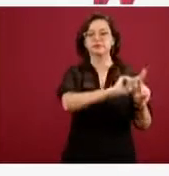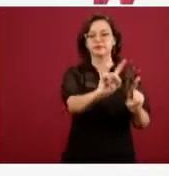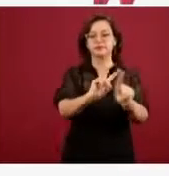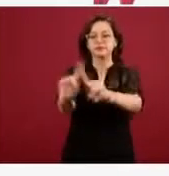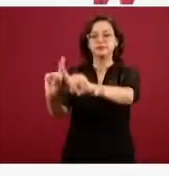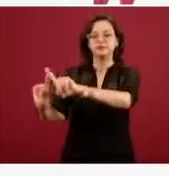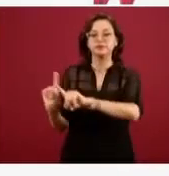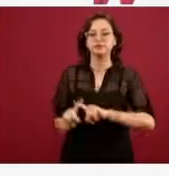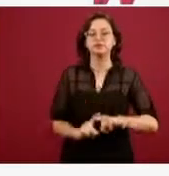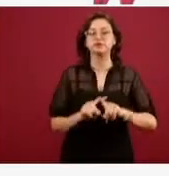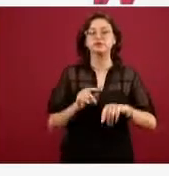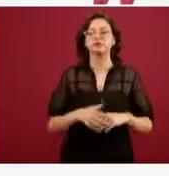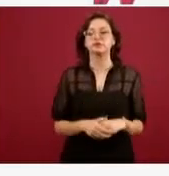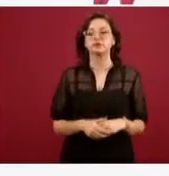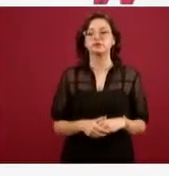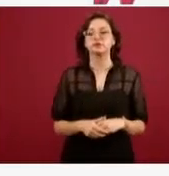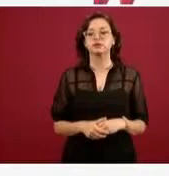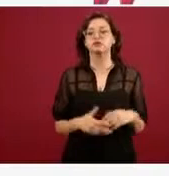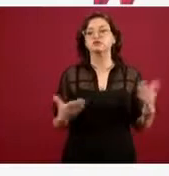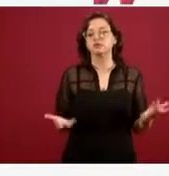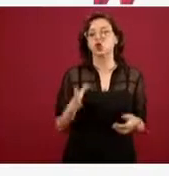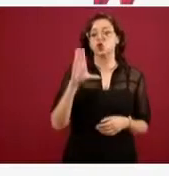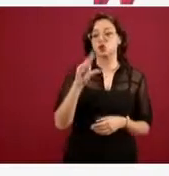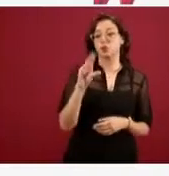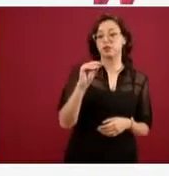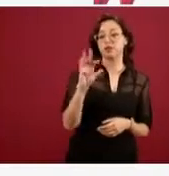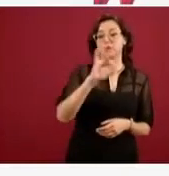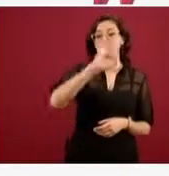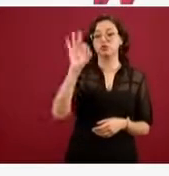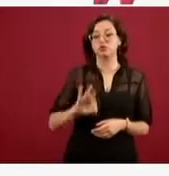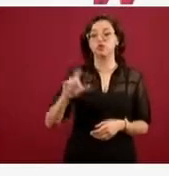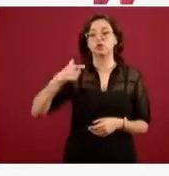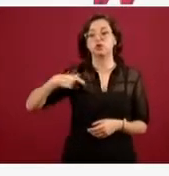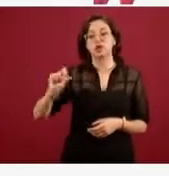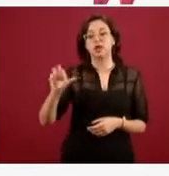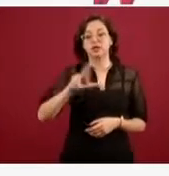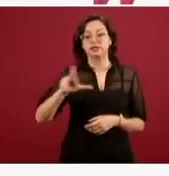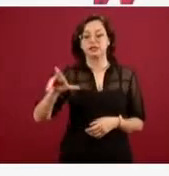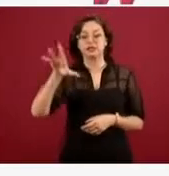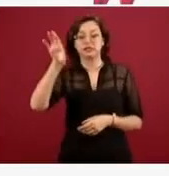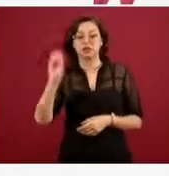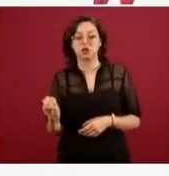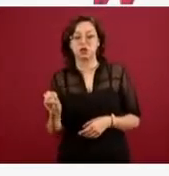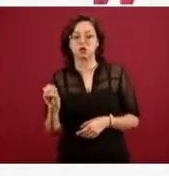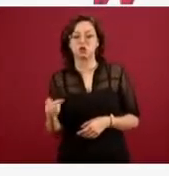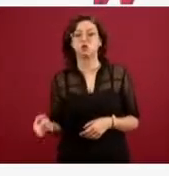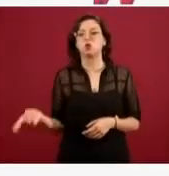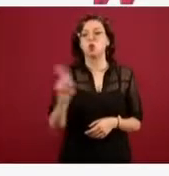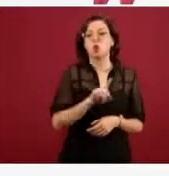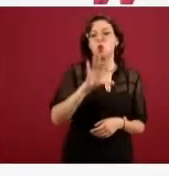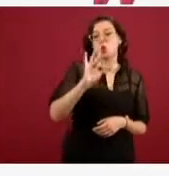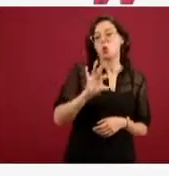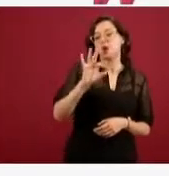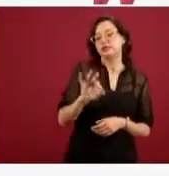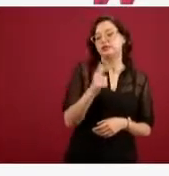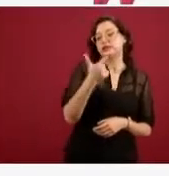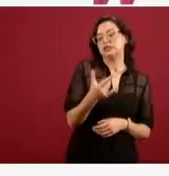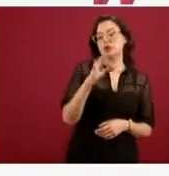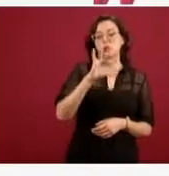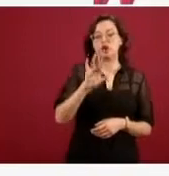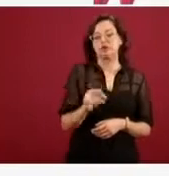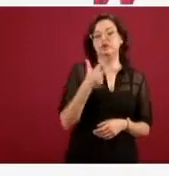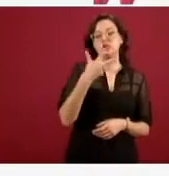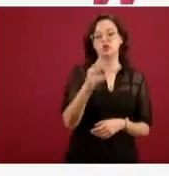público, con un casi 90% en Quintana Roo y alrededor del 47-48%